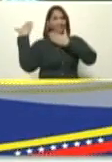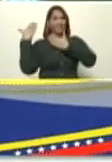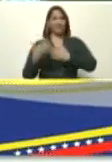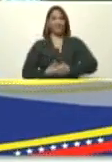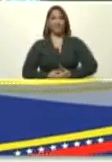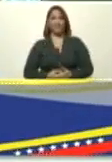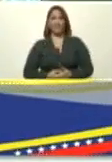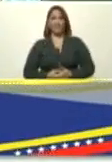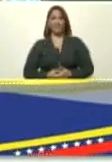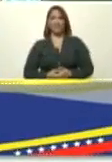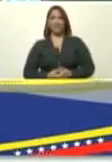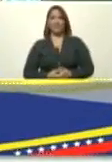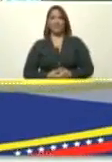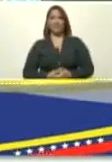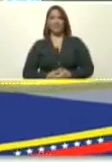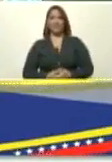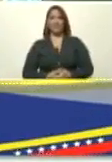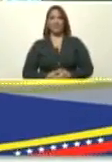Teresa.